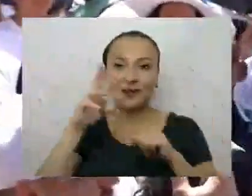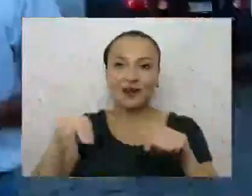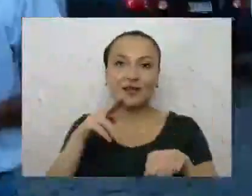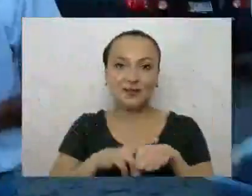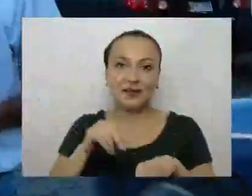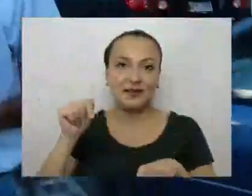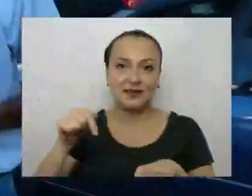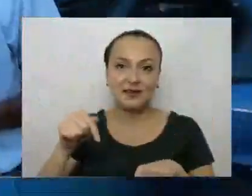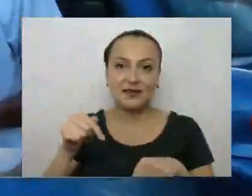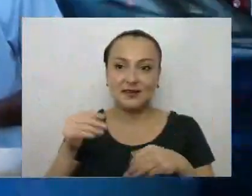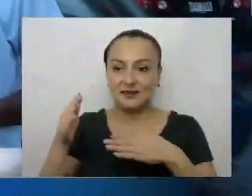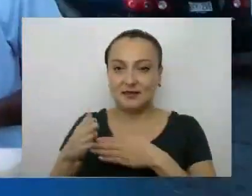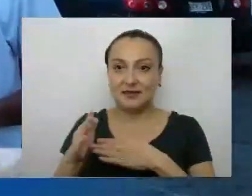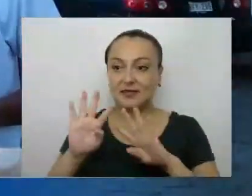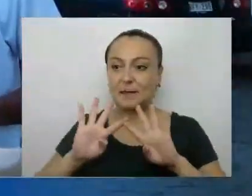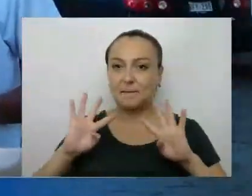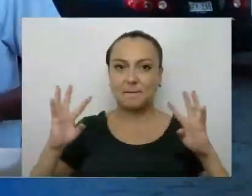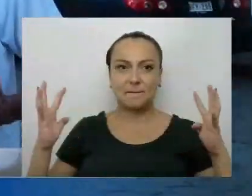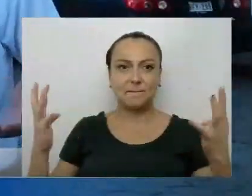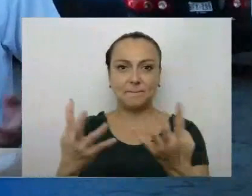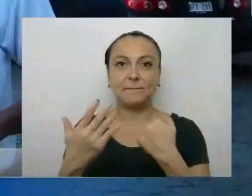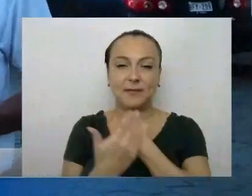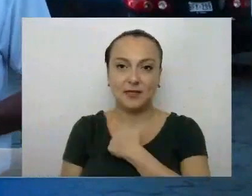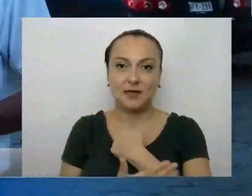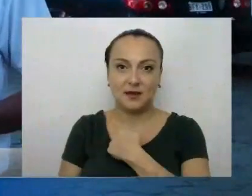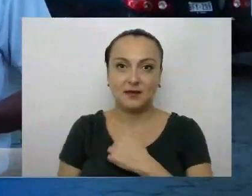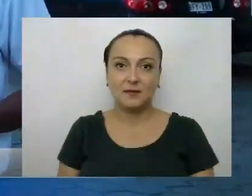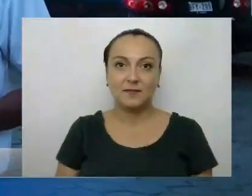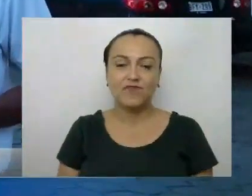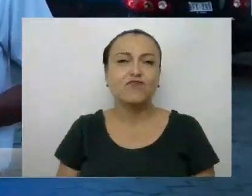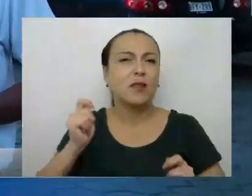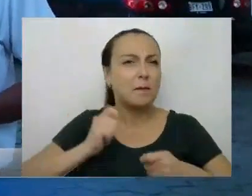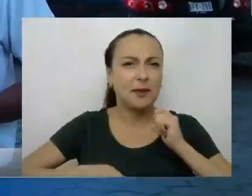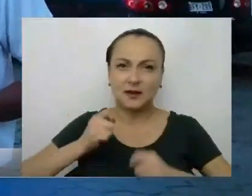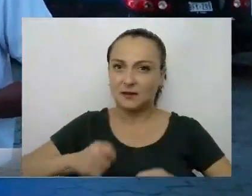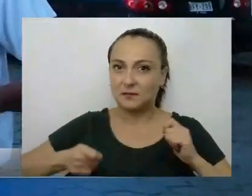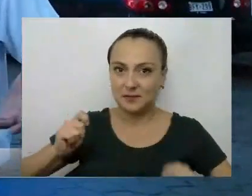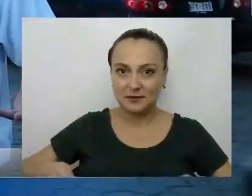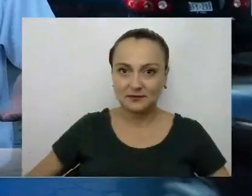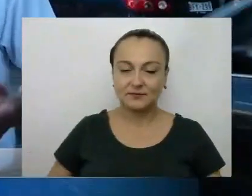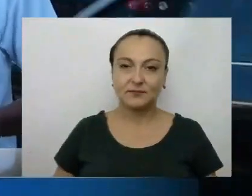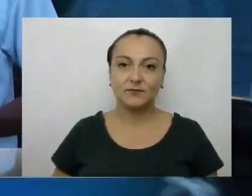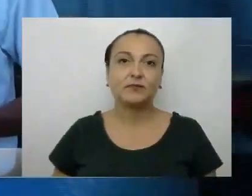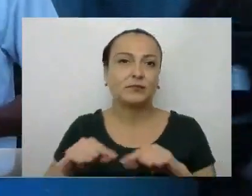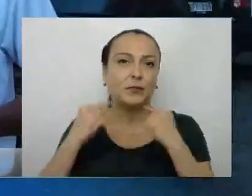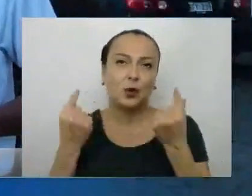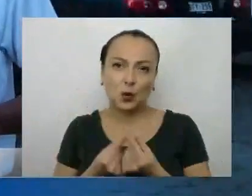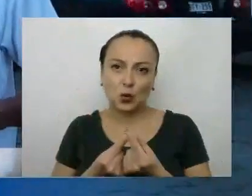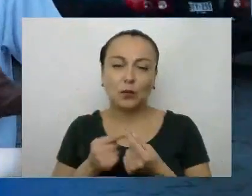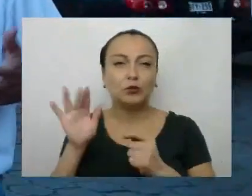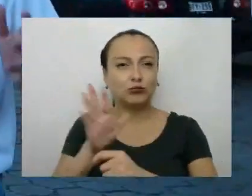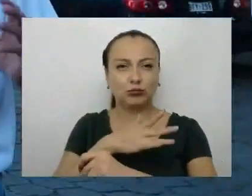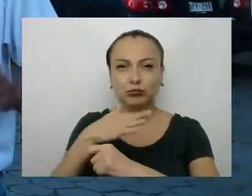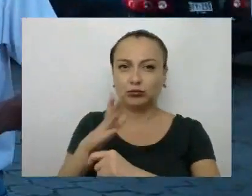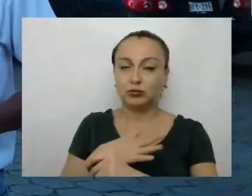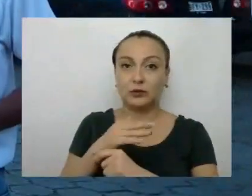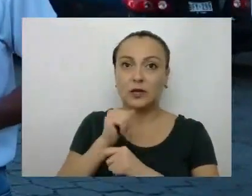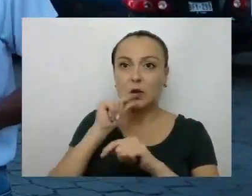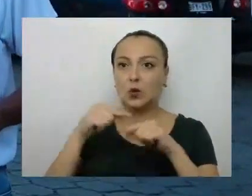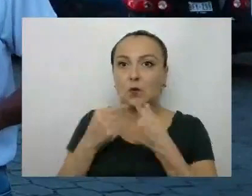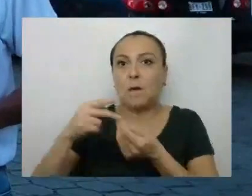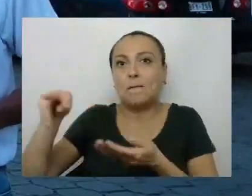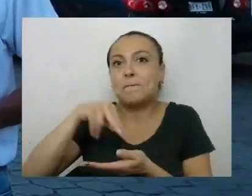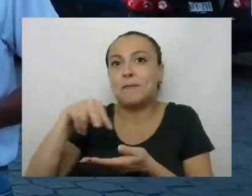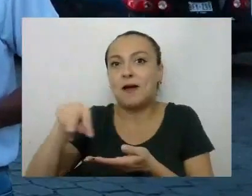a un costado de la barrera, donde pues se encuentran marimbas, ¿verdad? Grupos musicales inclusive, y donde la gente baila